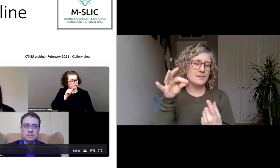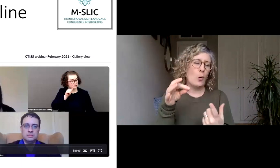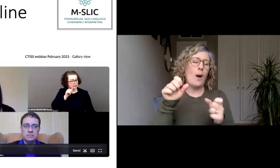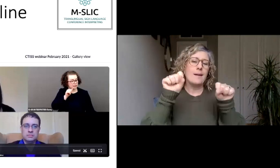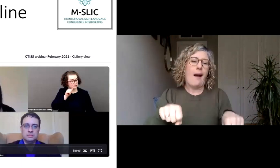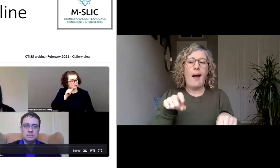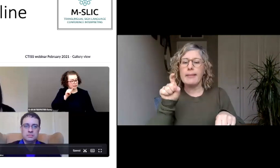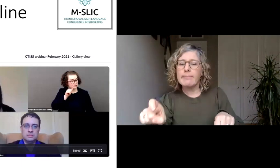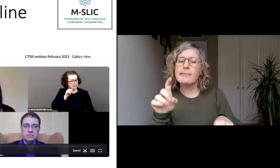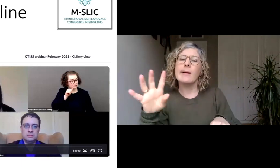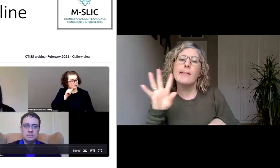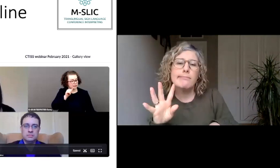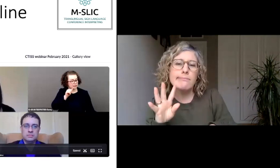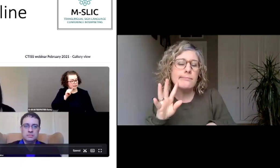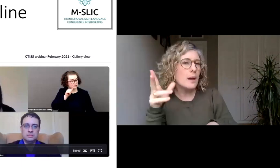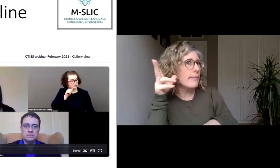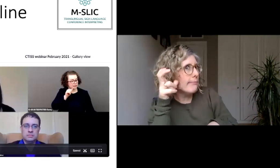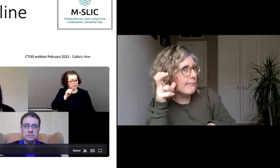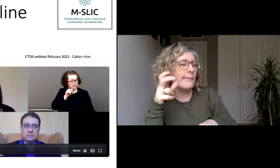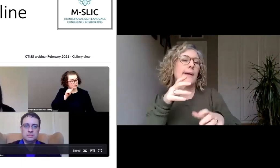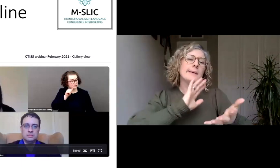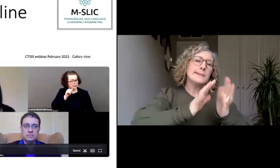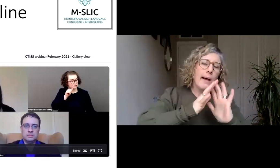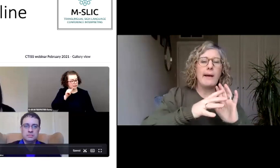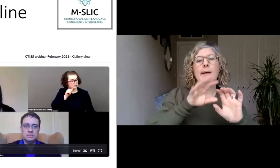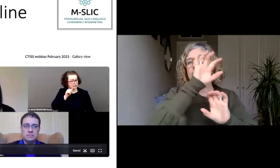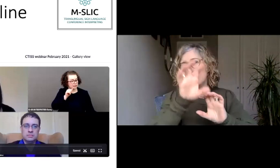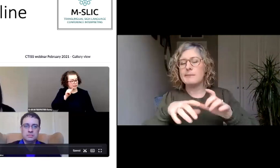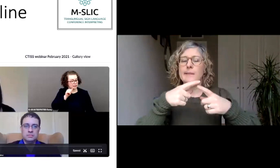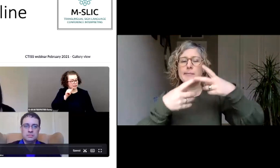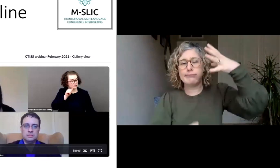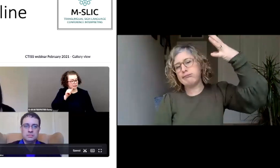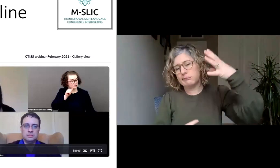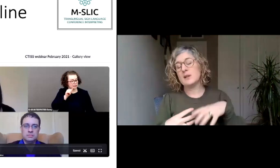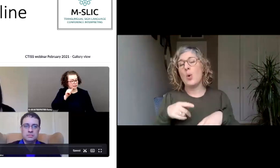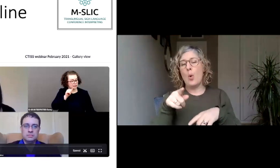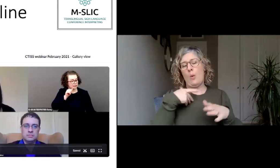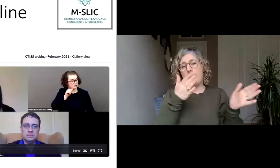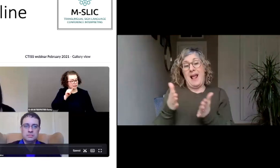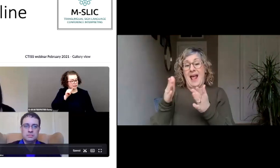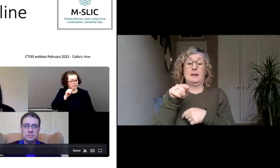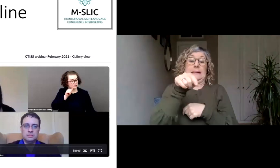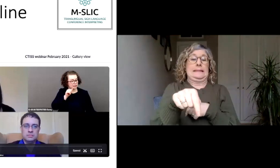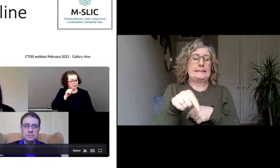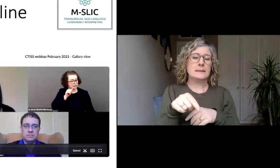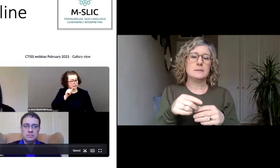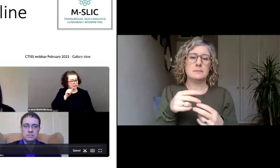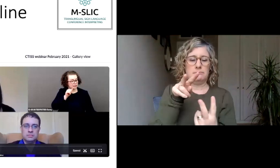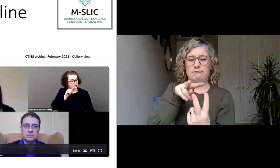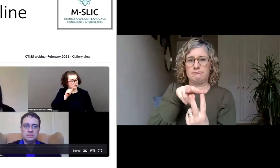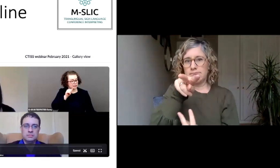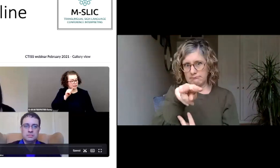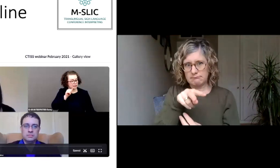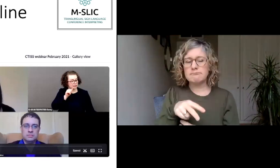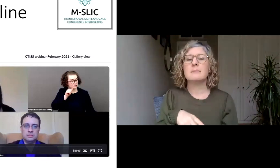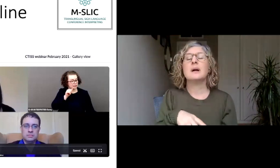supuesto, tenemos a Zoom, que nos ha acompañado bastante y utilizamos Zoom para cátedras, como